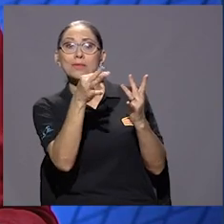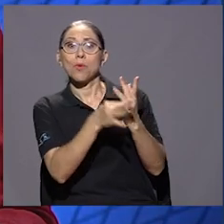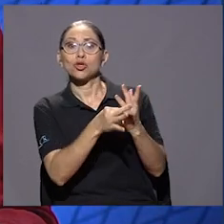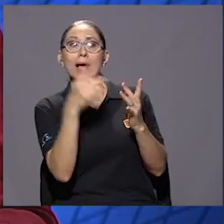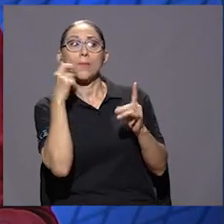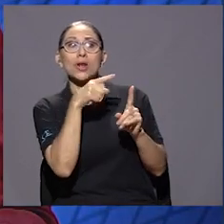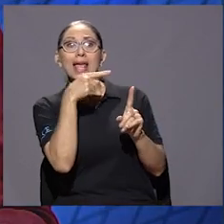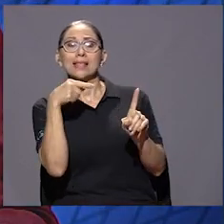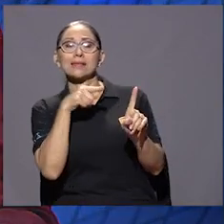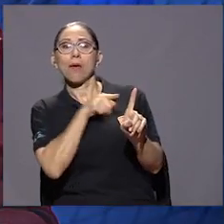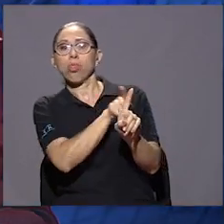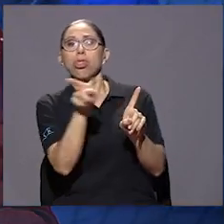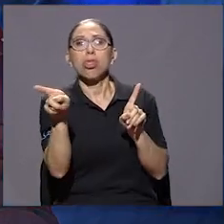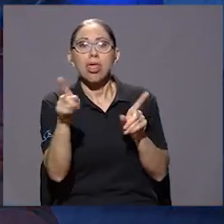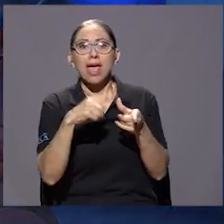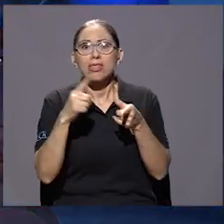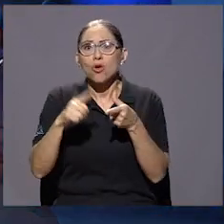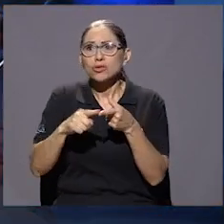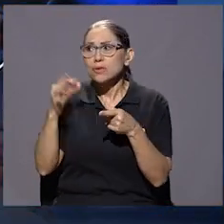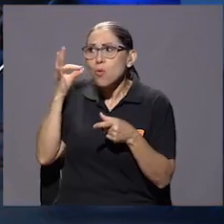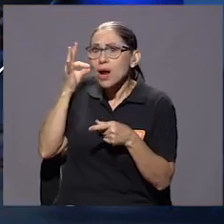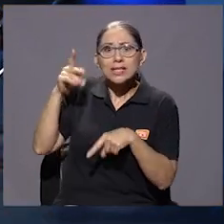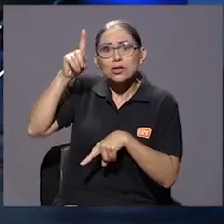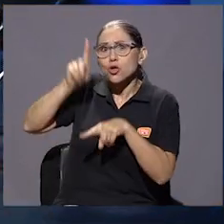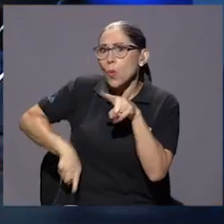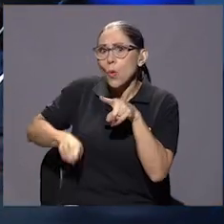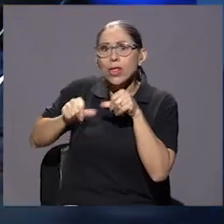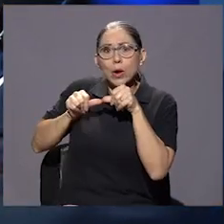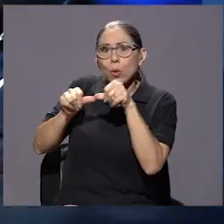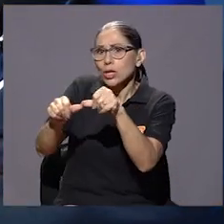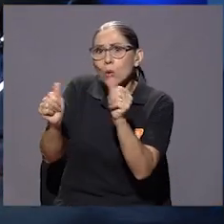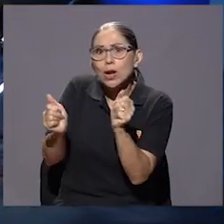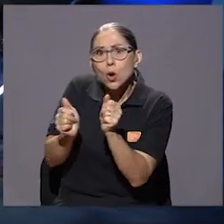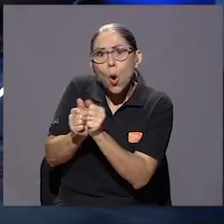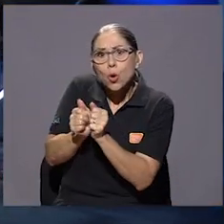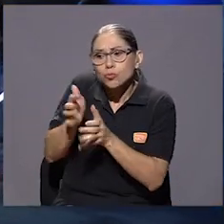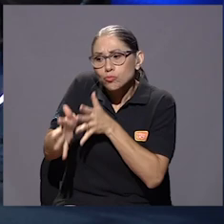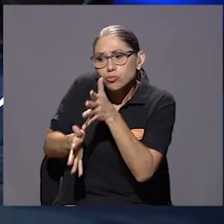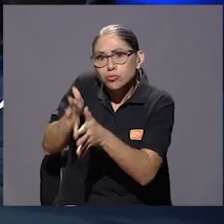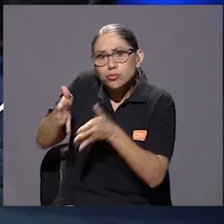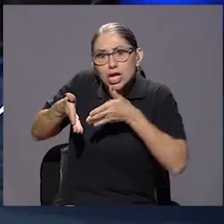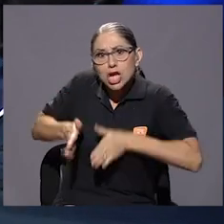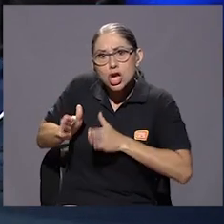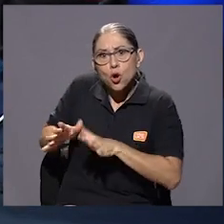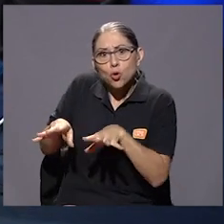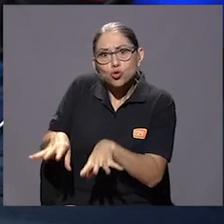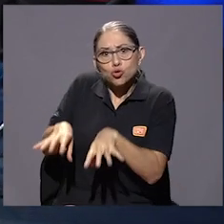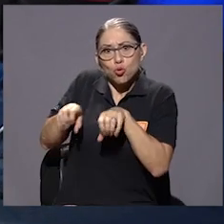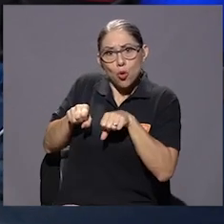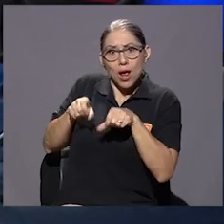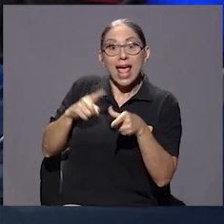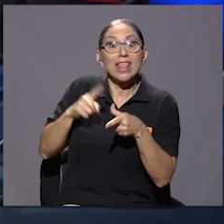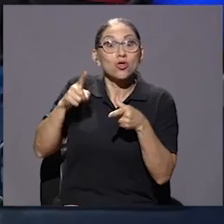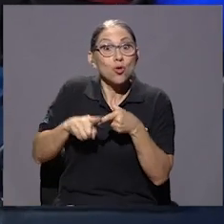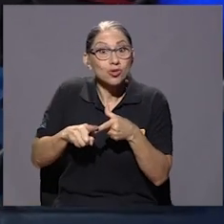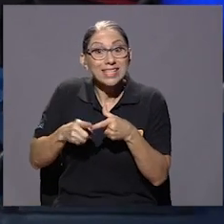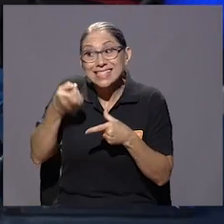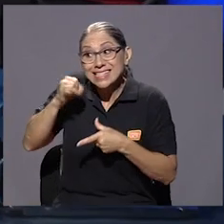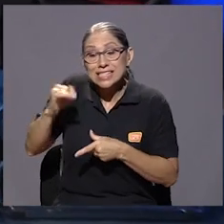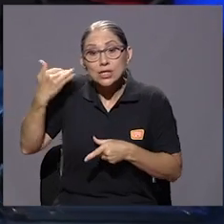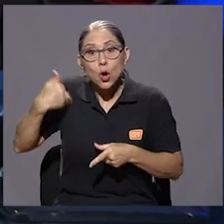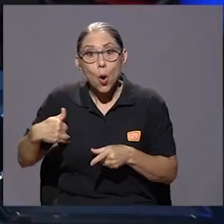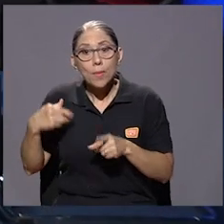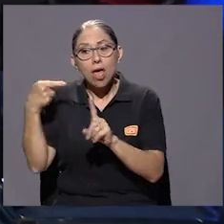las mujeres perdían inclusive hasta la custodia de los niños. Y en razones de la infidelidad del varón, las mujeres